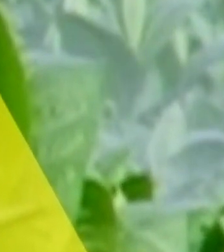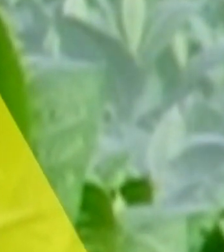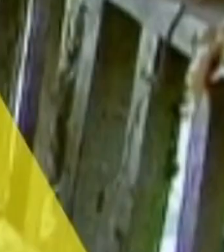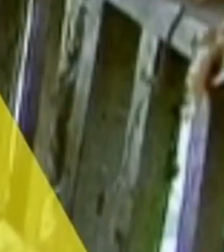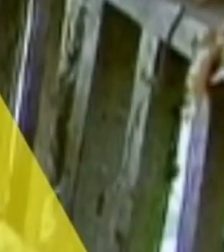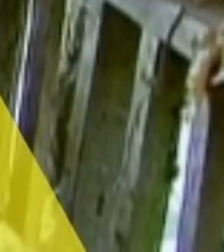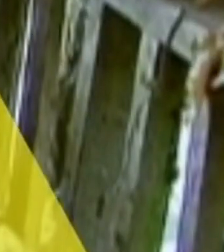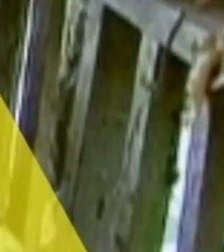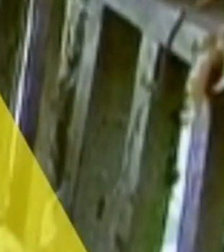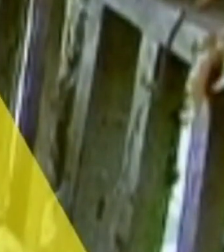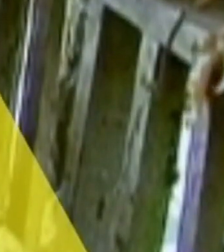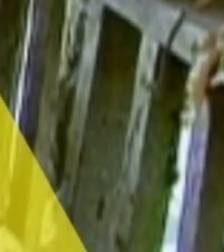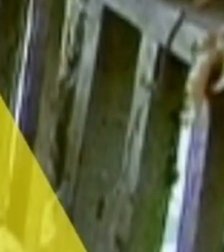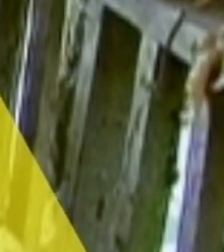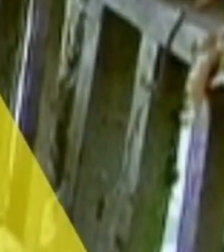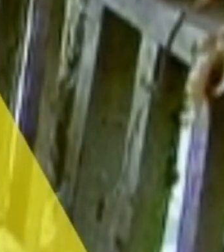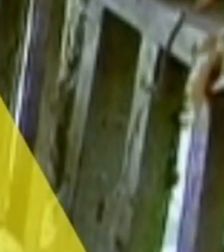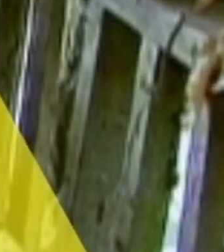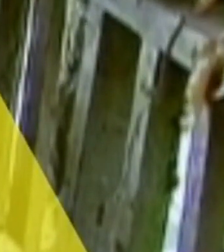que vivimos.